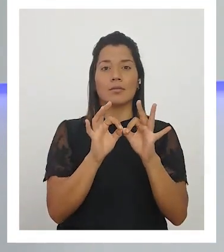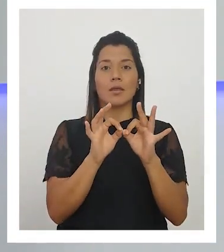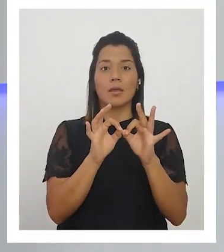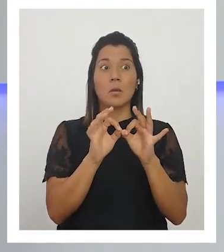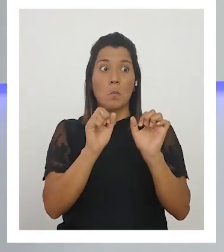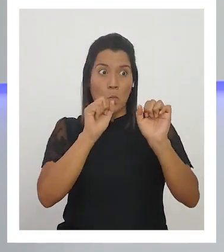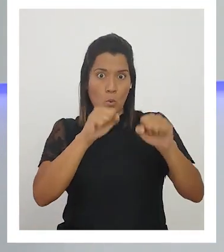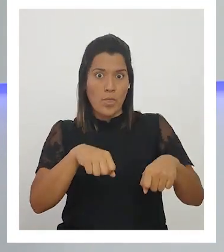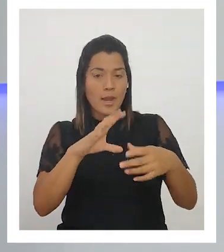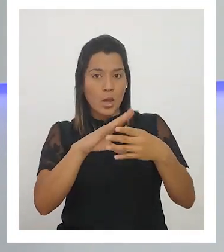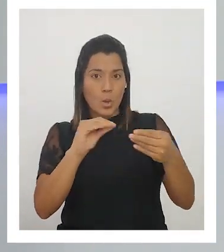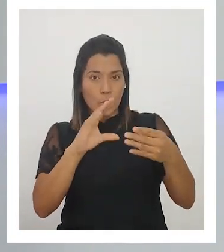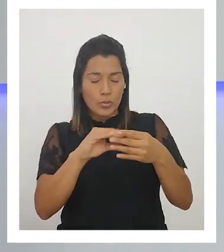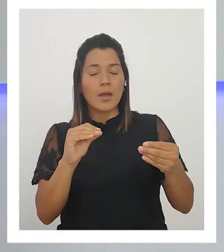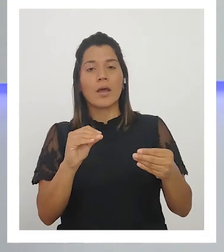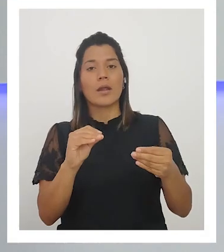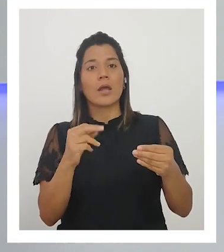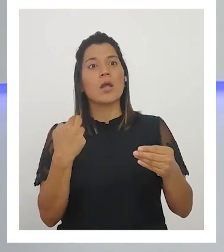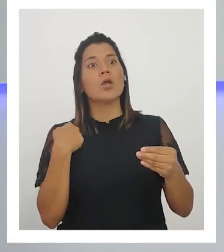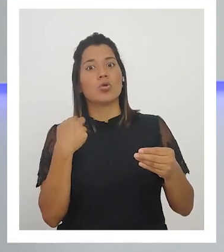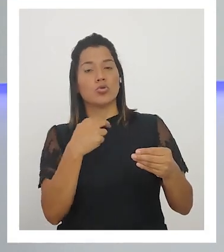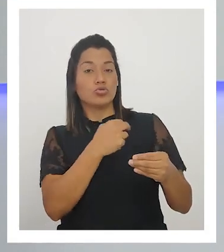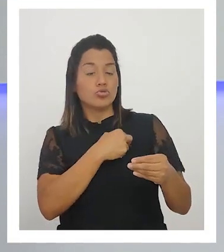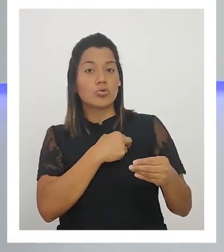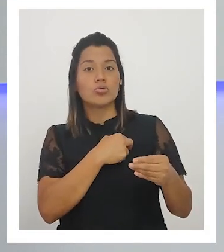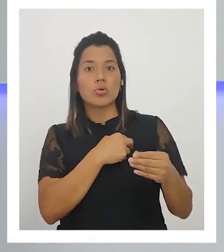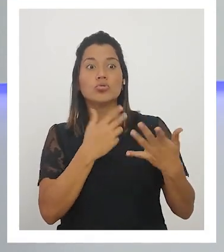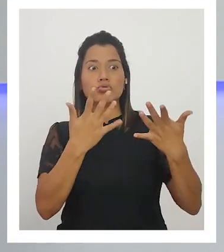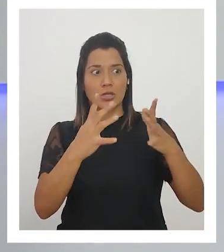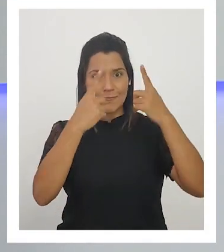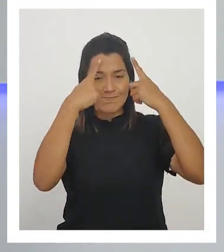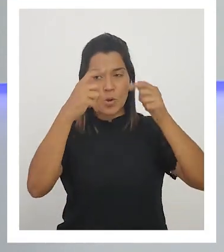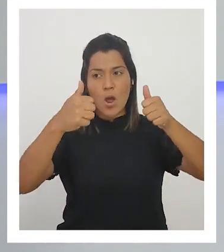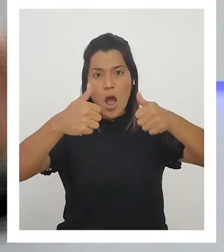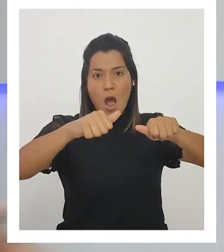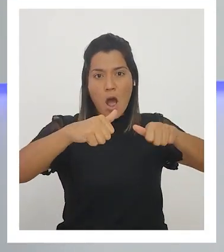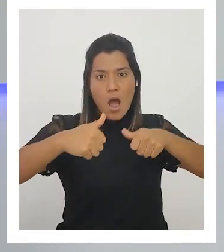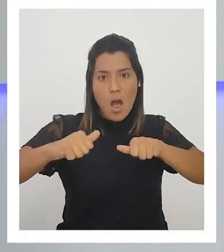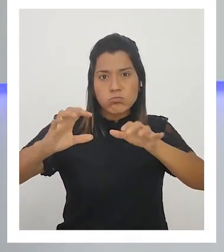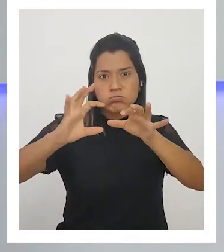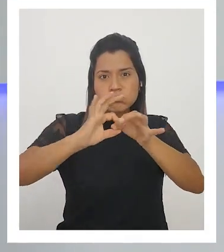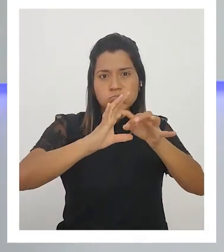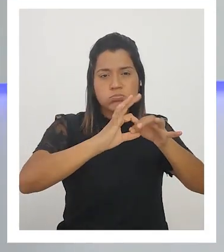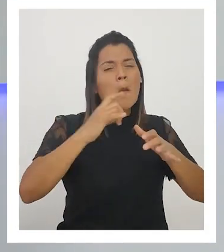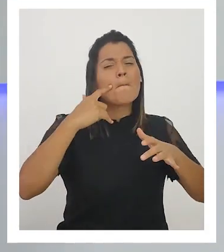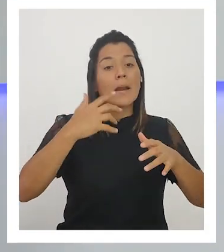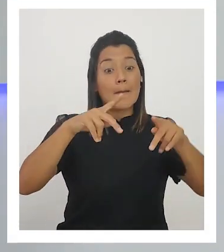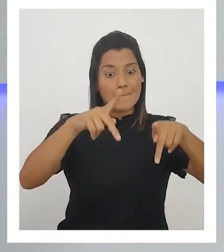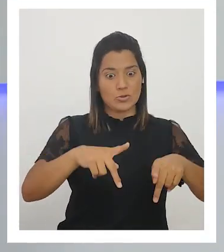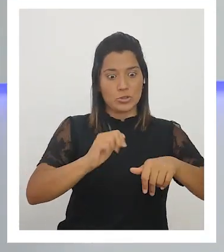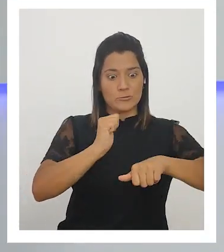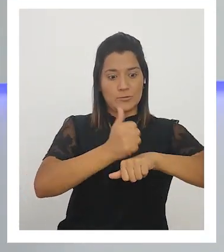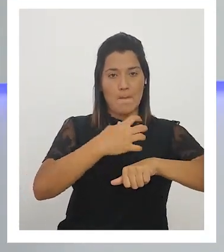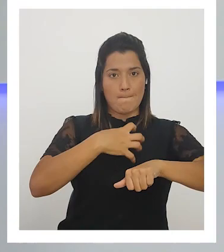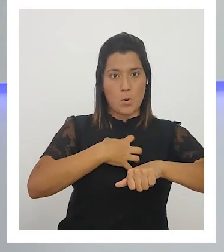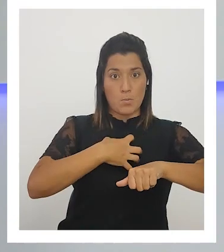comentarle, que hemos ejecutado una serie de alianzas para que nuestros emprendedores y nuestras MIPYMES